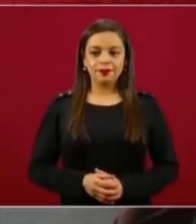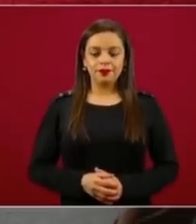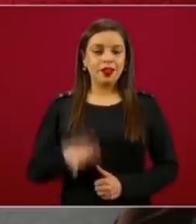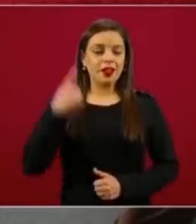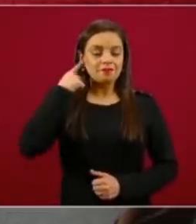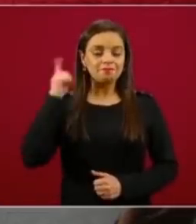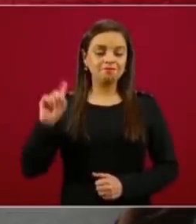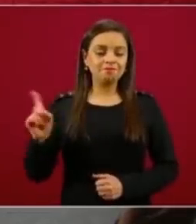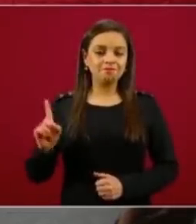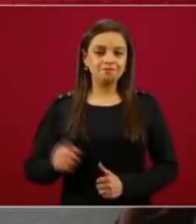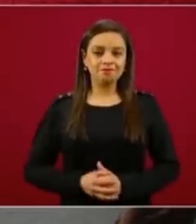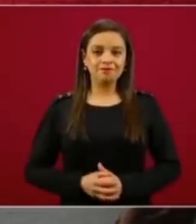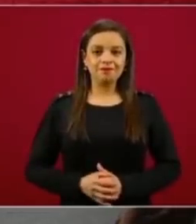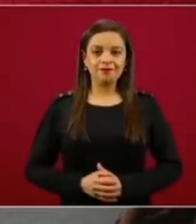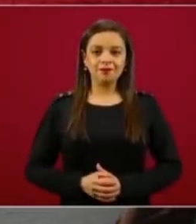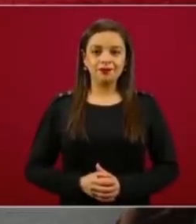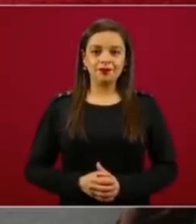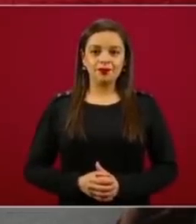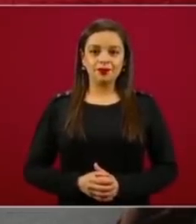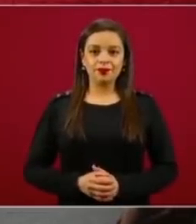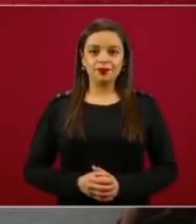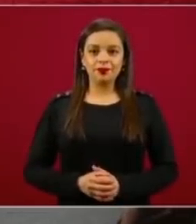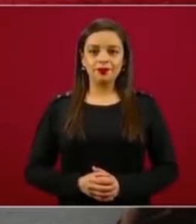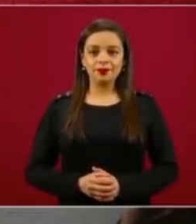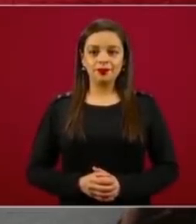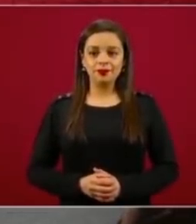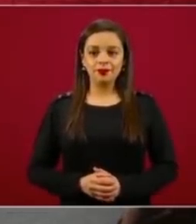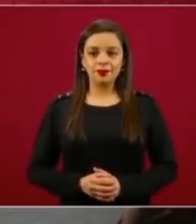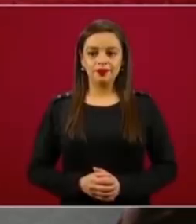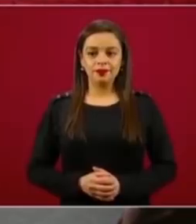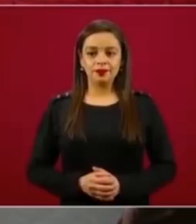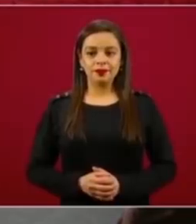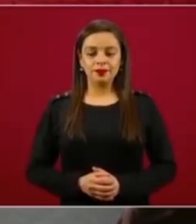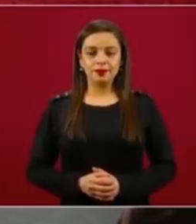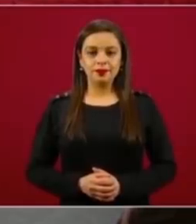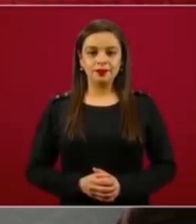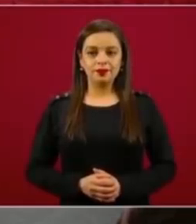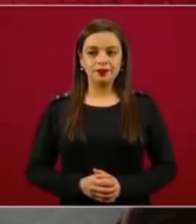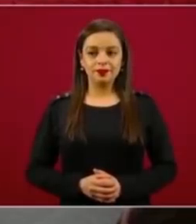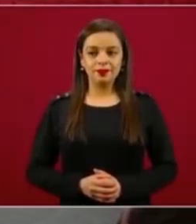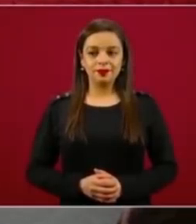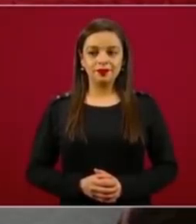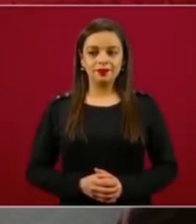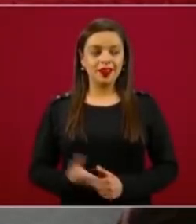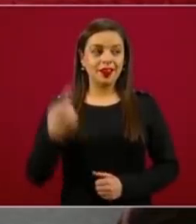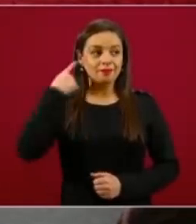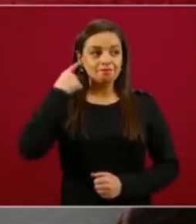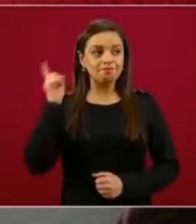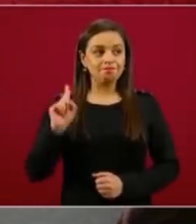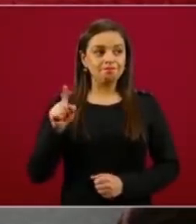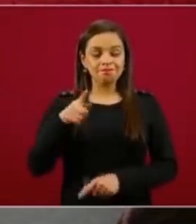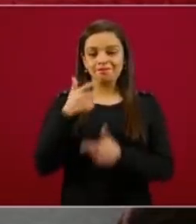No. Gracias. Son las... Ya me...